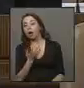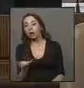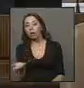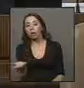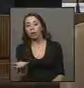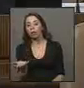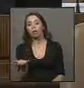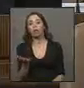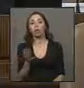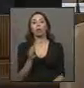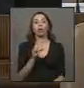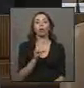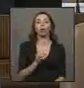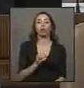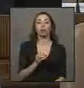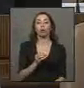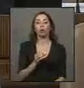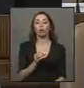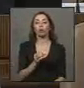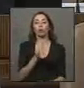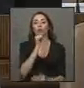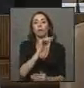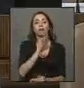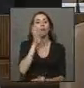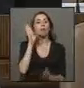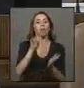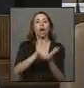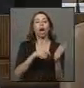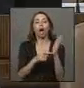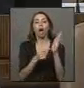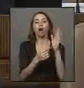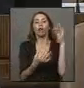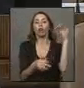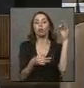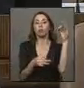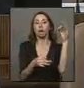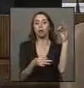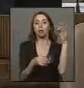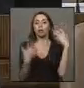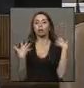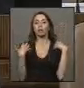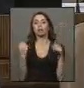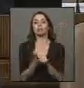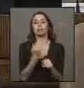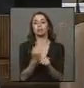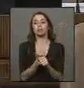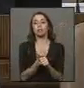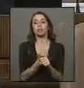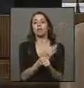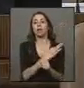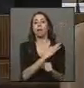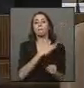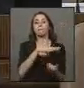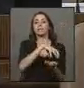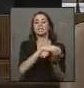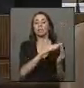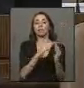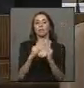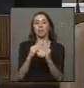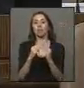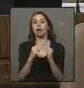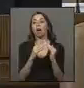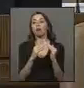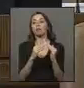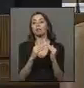actualización del contrato con respecto que debía llevar y administrar el servicio de vivienda y el urbanismo, y las